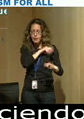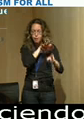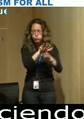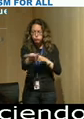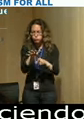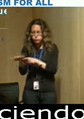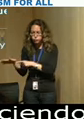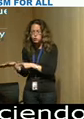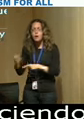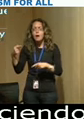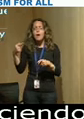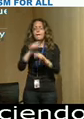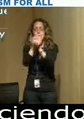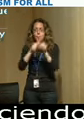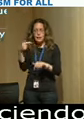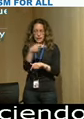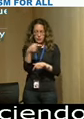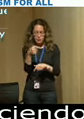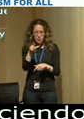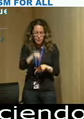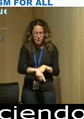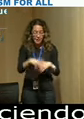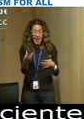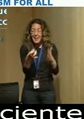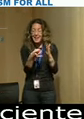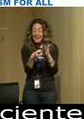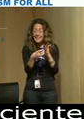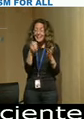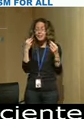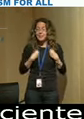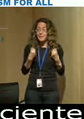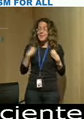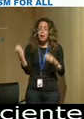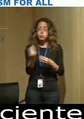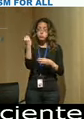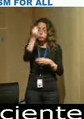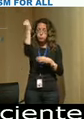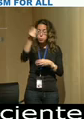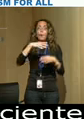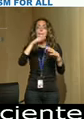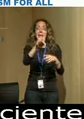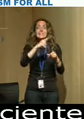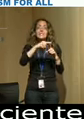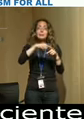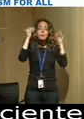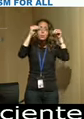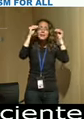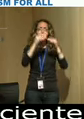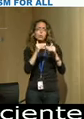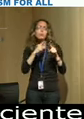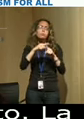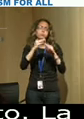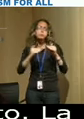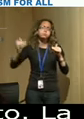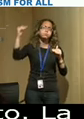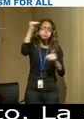años va a llegar a jubilarse lo hará además con una calidad de vida muy mejorada y con un nivel formativo mucho más elevado, por lo que puede haber estado